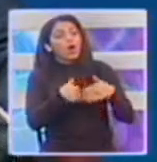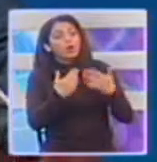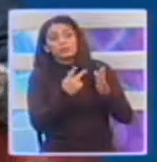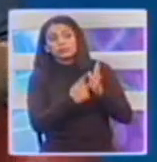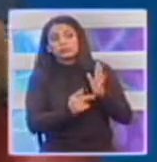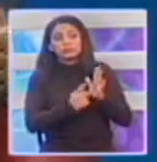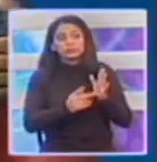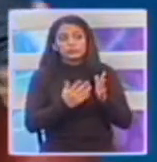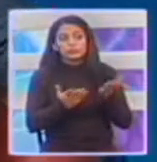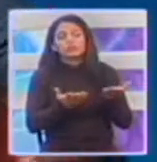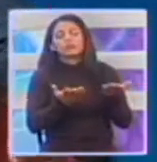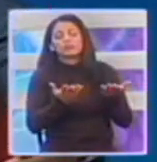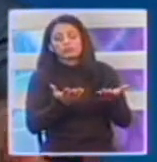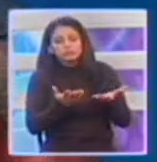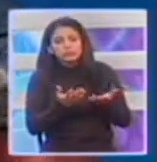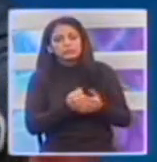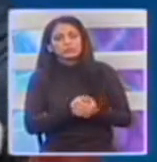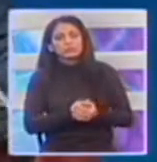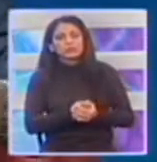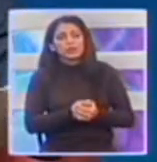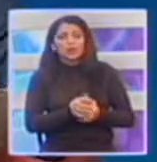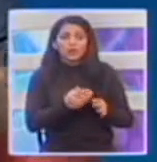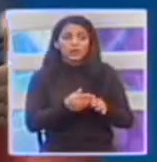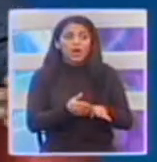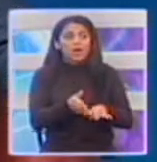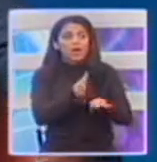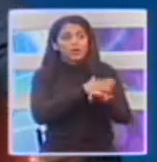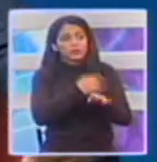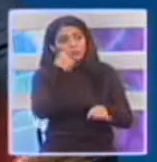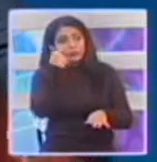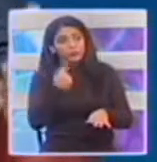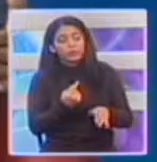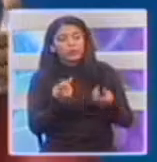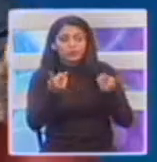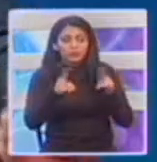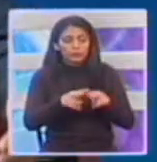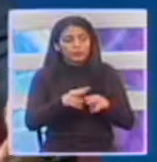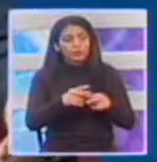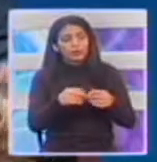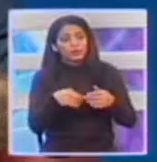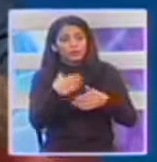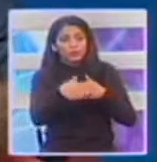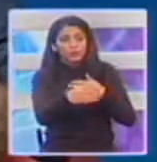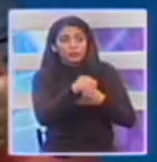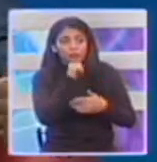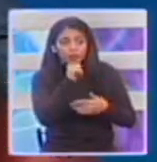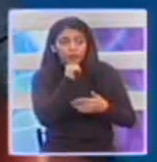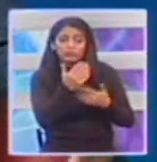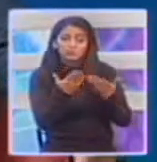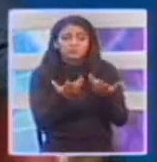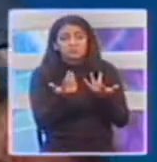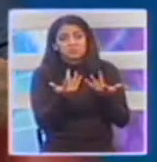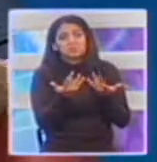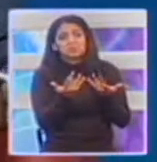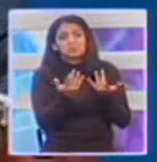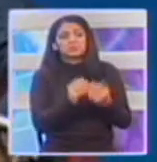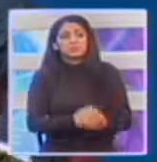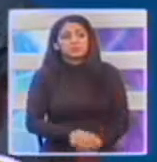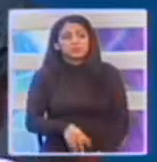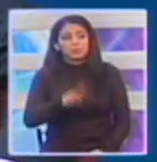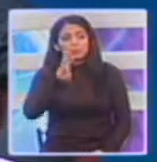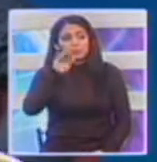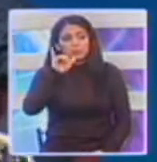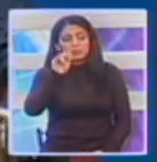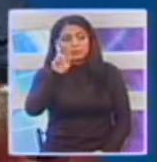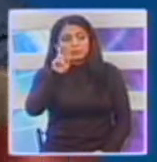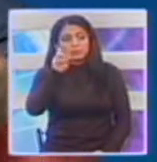de las pruebas de cargo y descargo que habrán presentado tanto el interpelante byron pacheco y los asambleístas